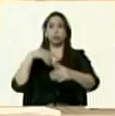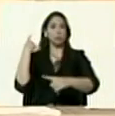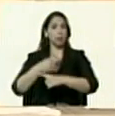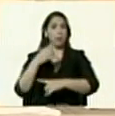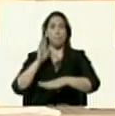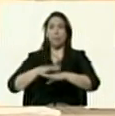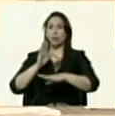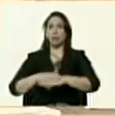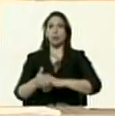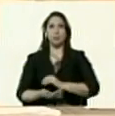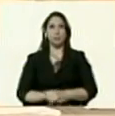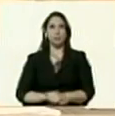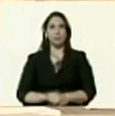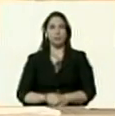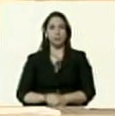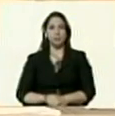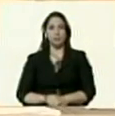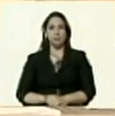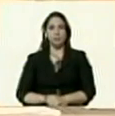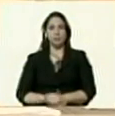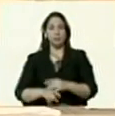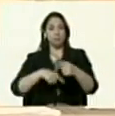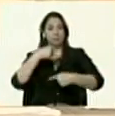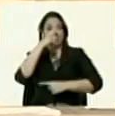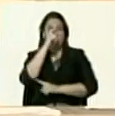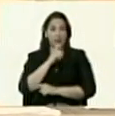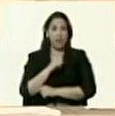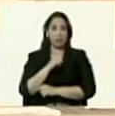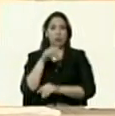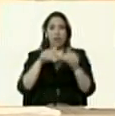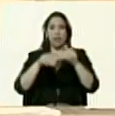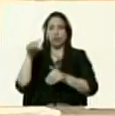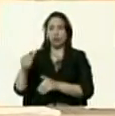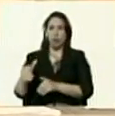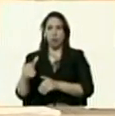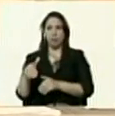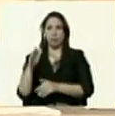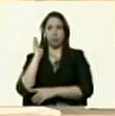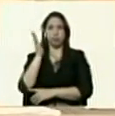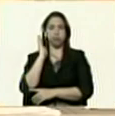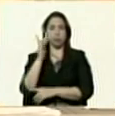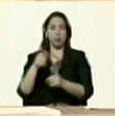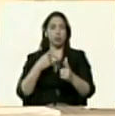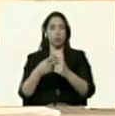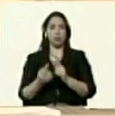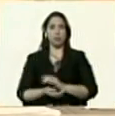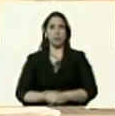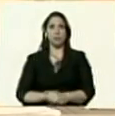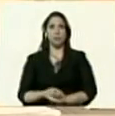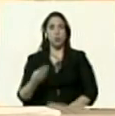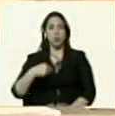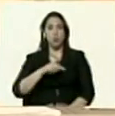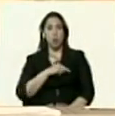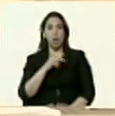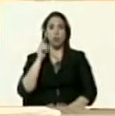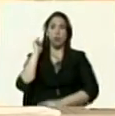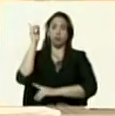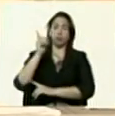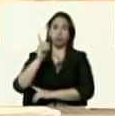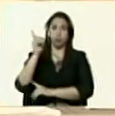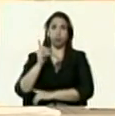eso va a ocurrir el próximo año. Hay elecciones del Parlamento, entonces nuestros parlamentarios